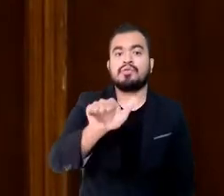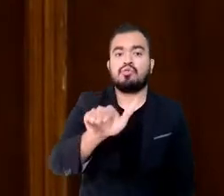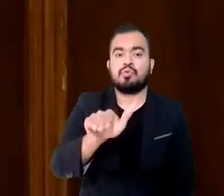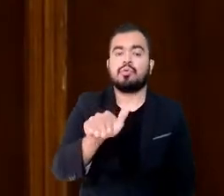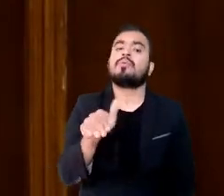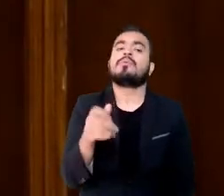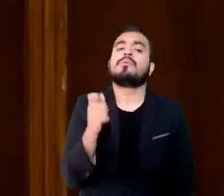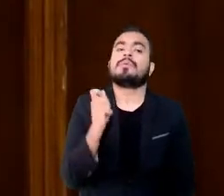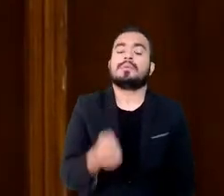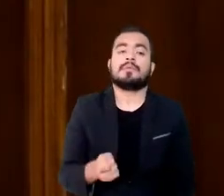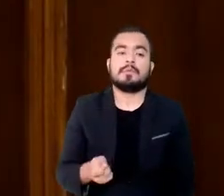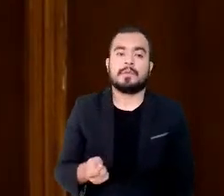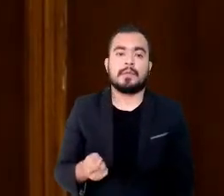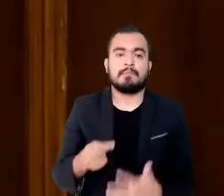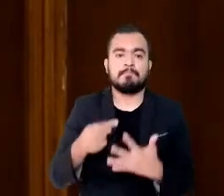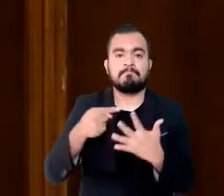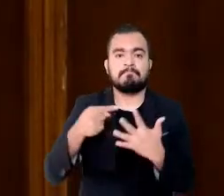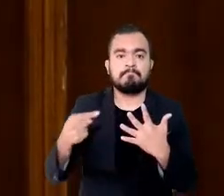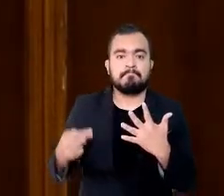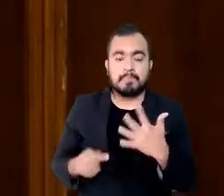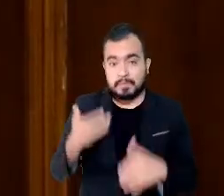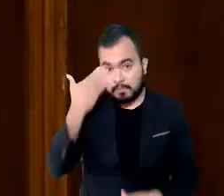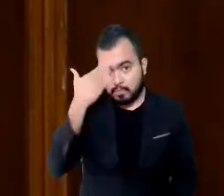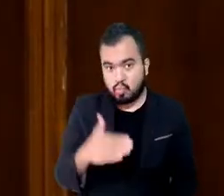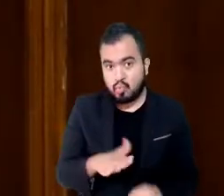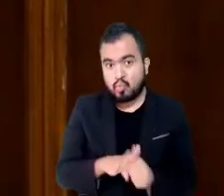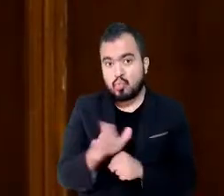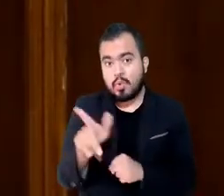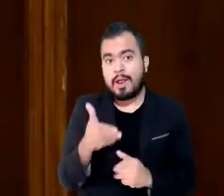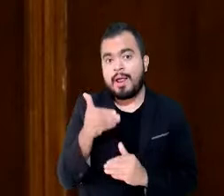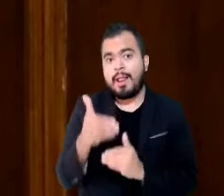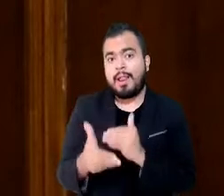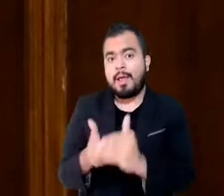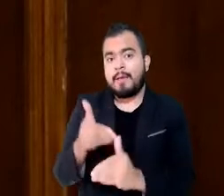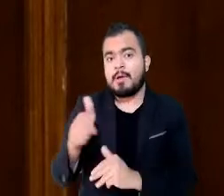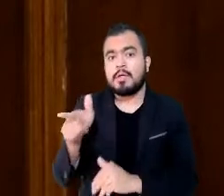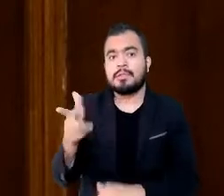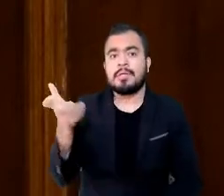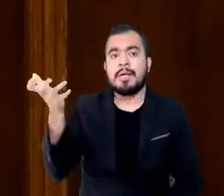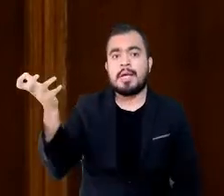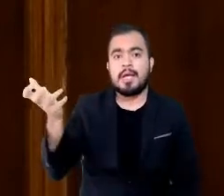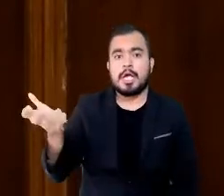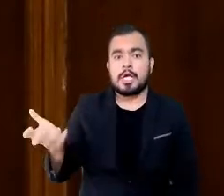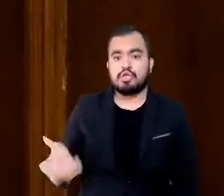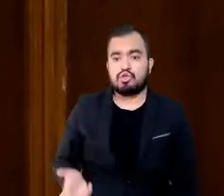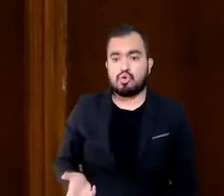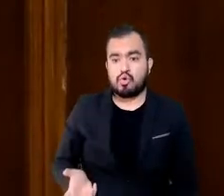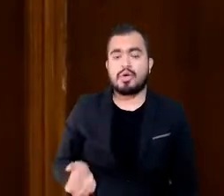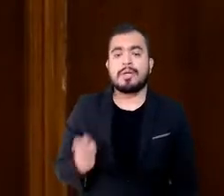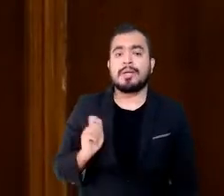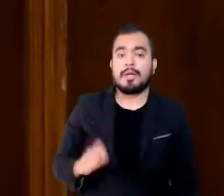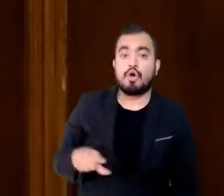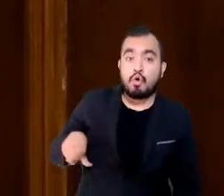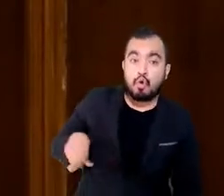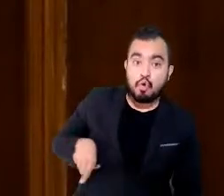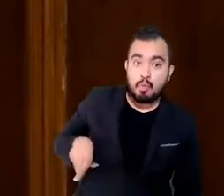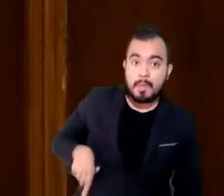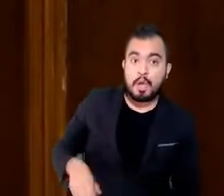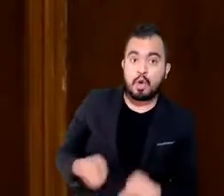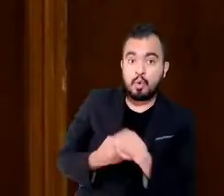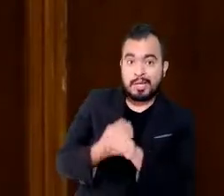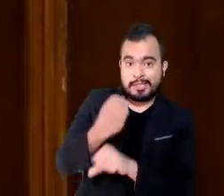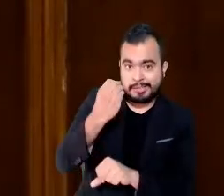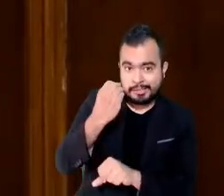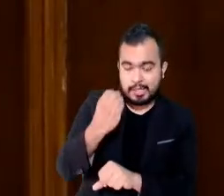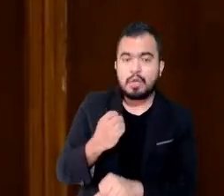conocer cuáles son los avances sobre las acciones que han realizado tanto el gobierno estatal